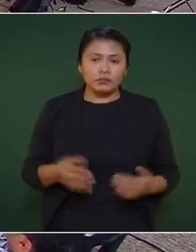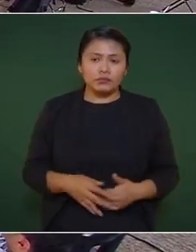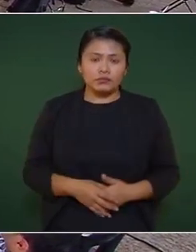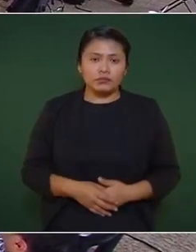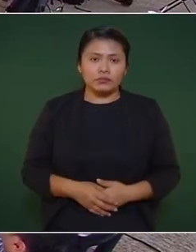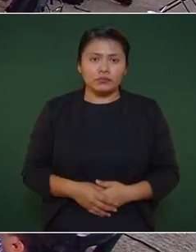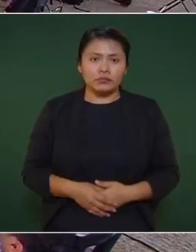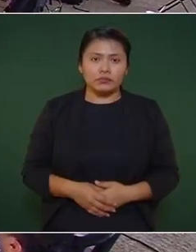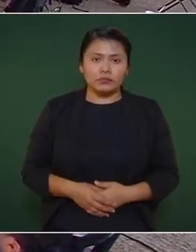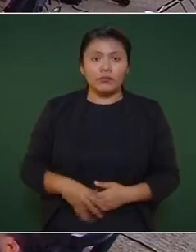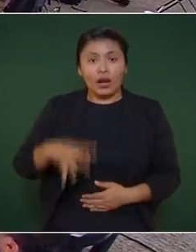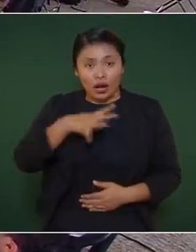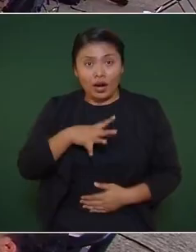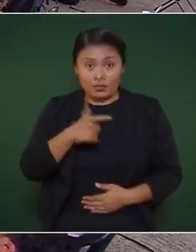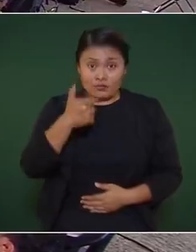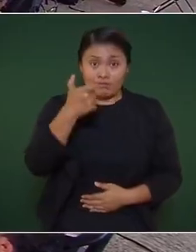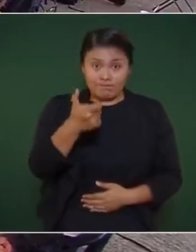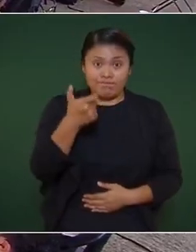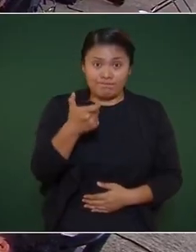recursos